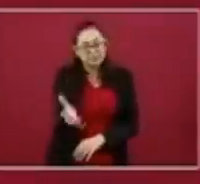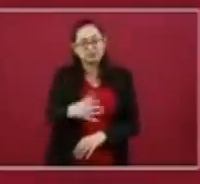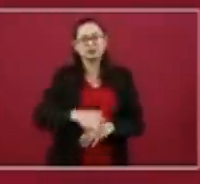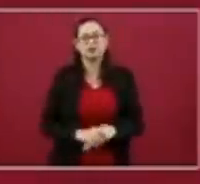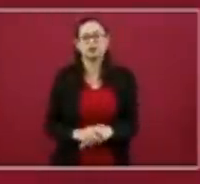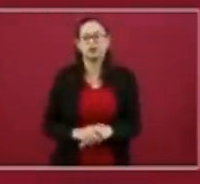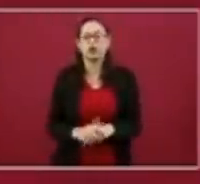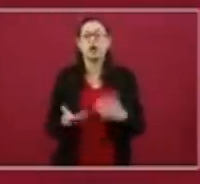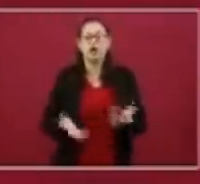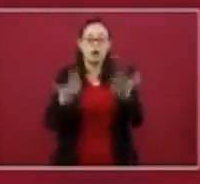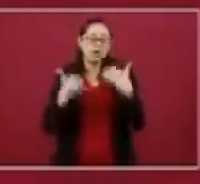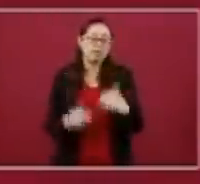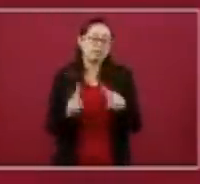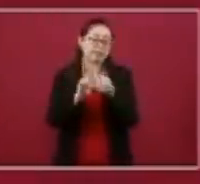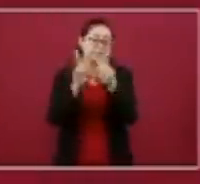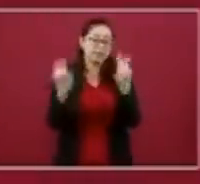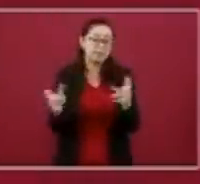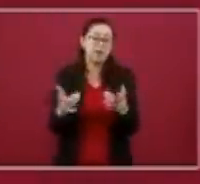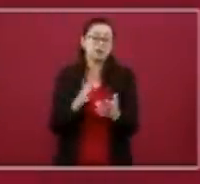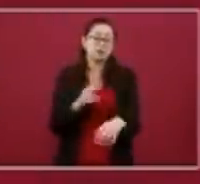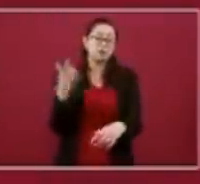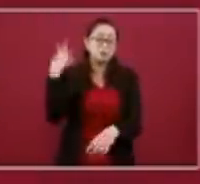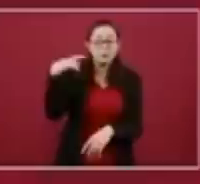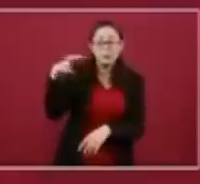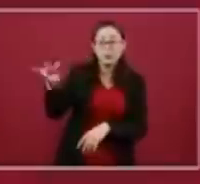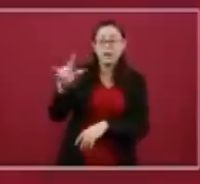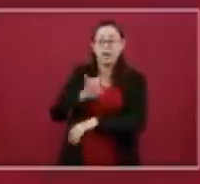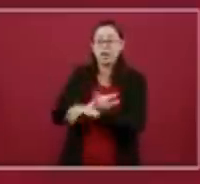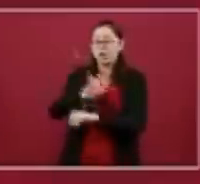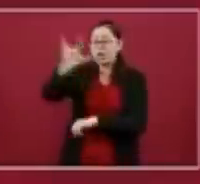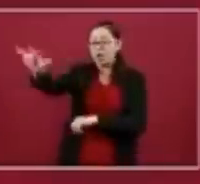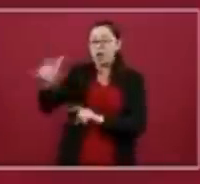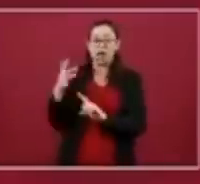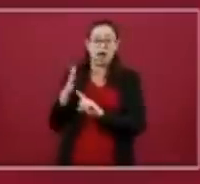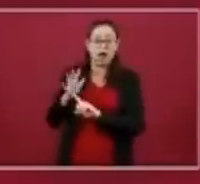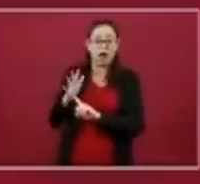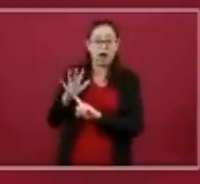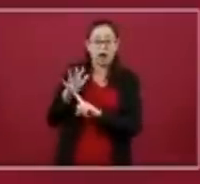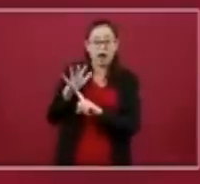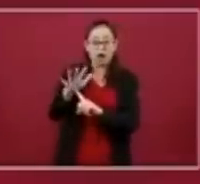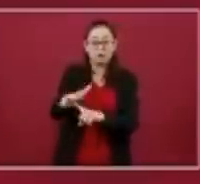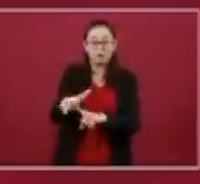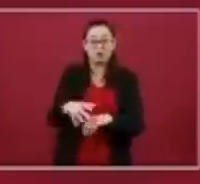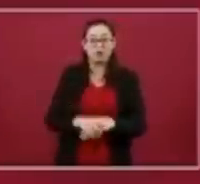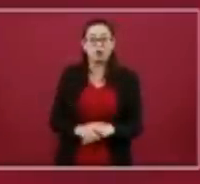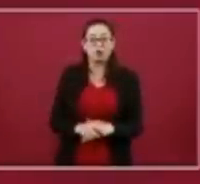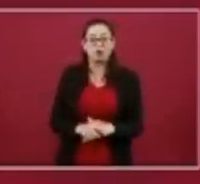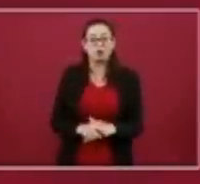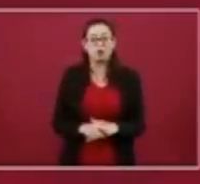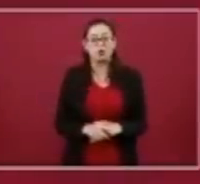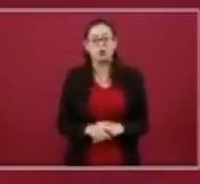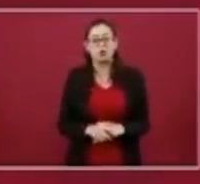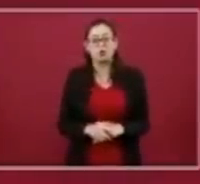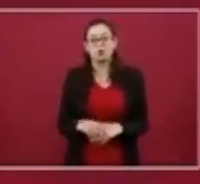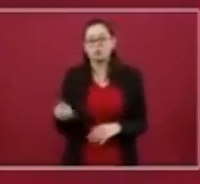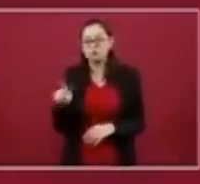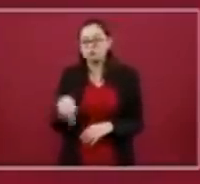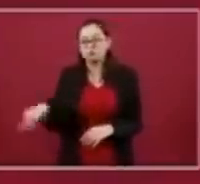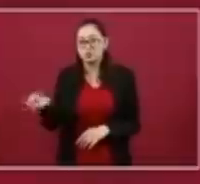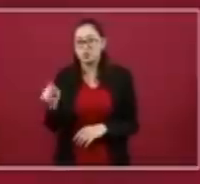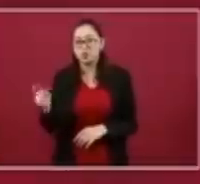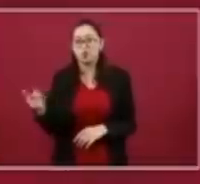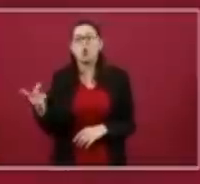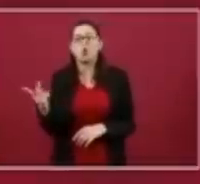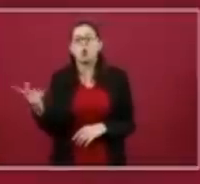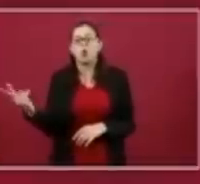de lo de los aviones, les digo, y de los helicópteros, son los únicos servidores públicos que van a